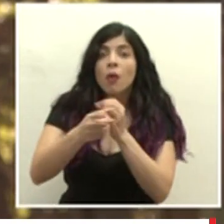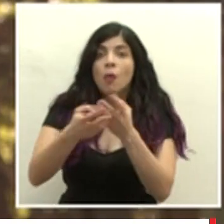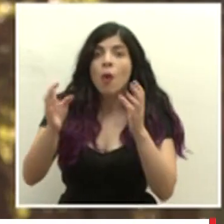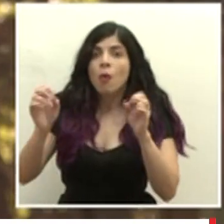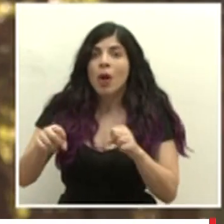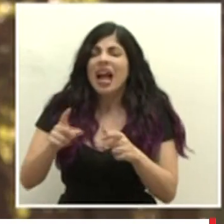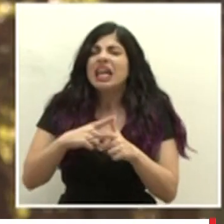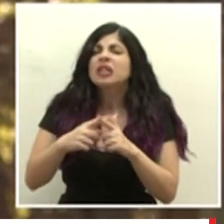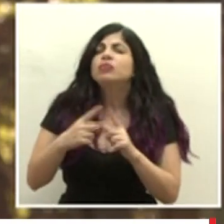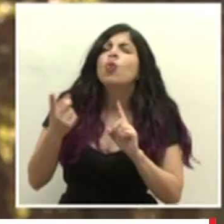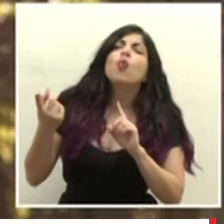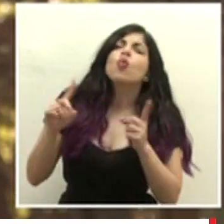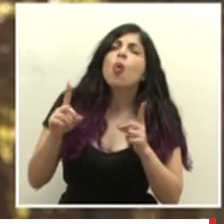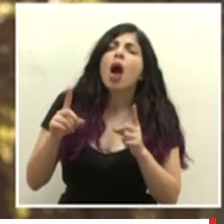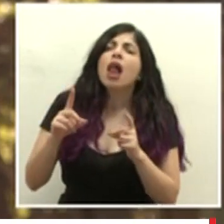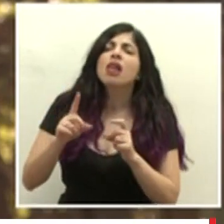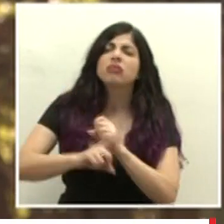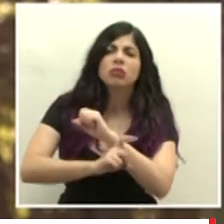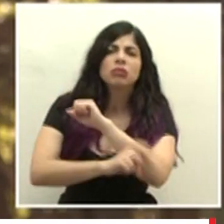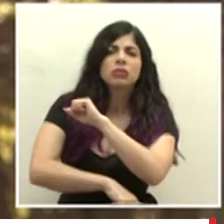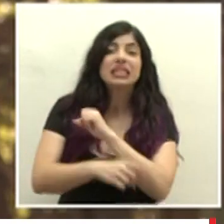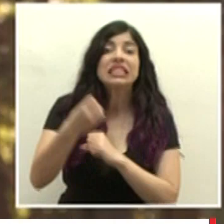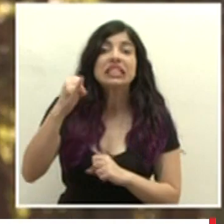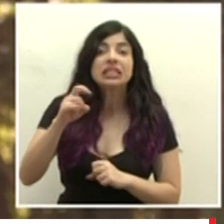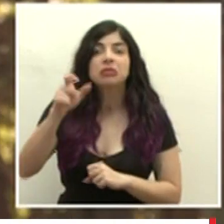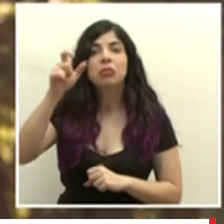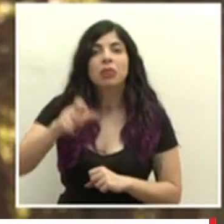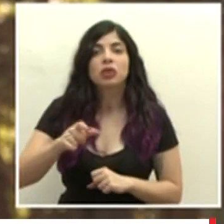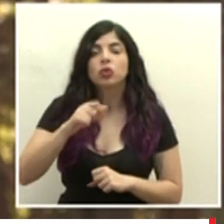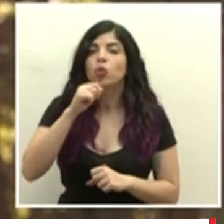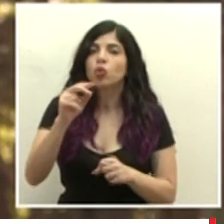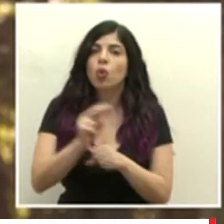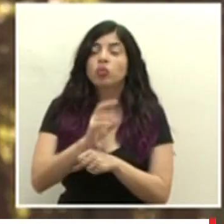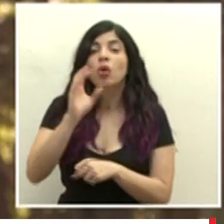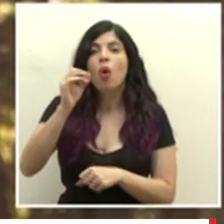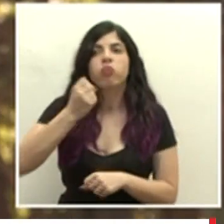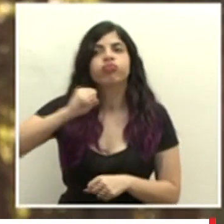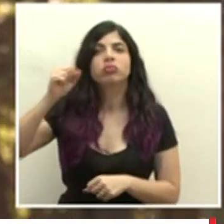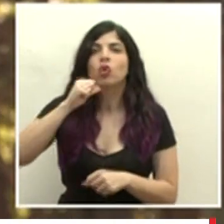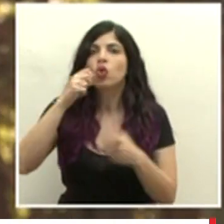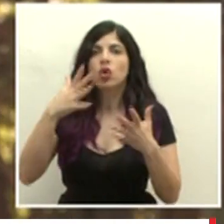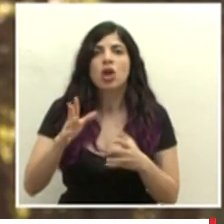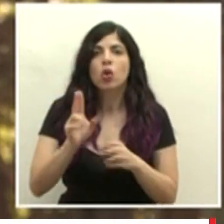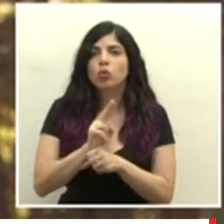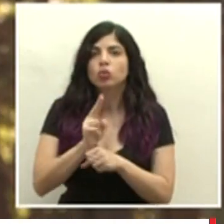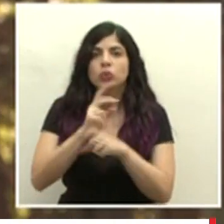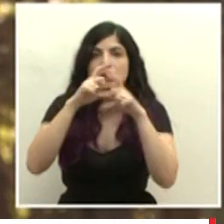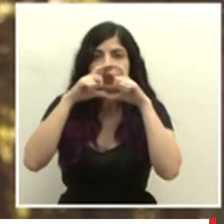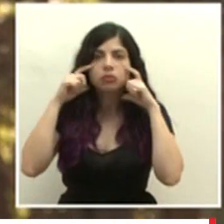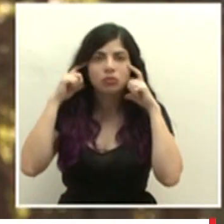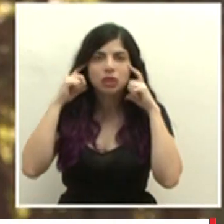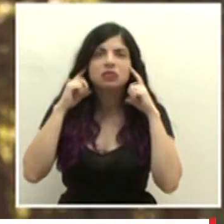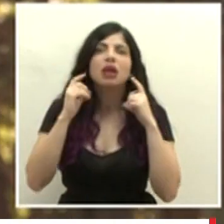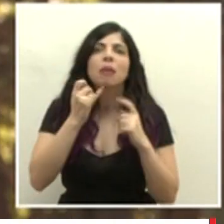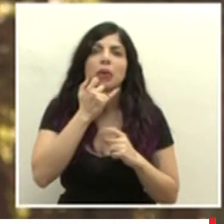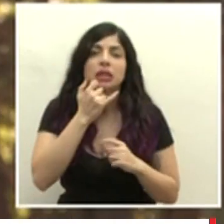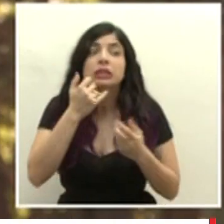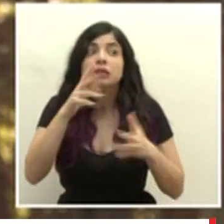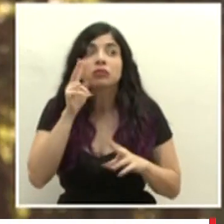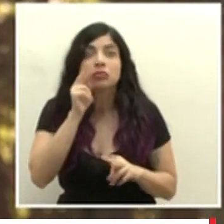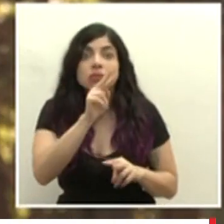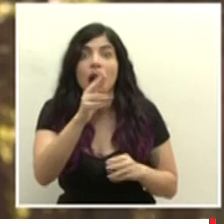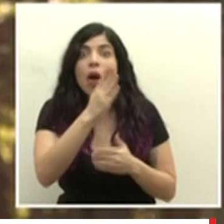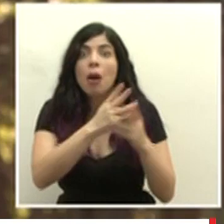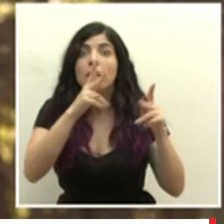Entonces, ¿cuál es la verdadera sanción que habría para quienes no usen o se nieguen a utilizar una mascarilla? Ya nosotros hemos visto algunos casos de personas que